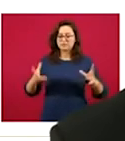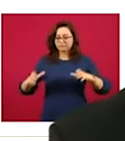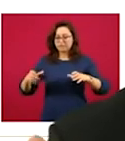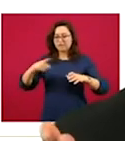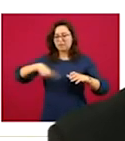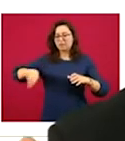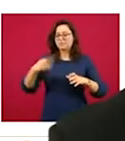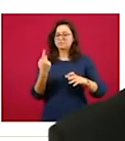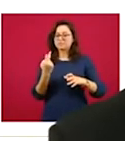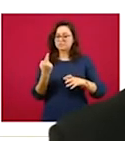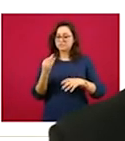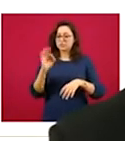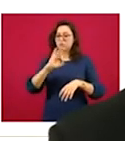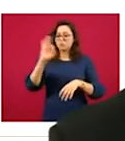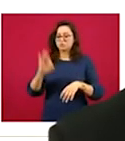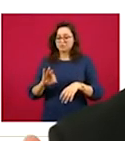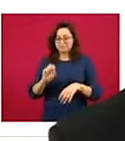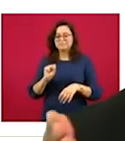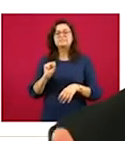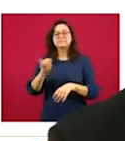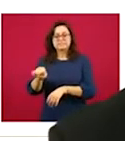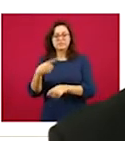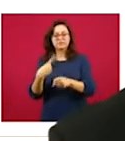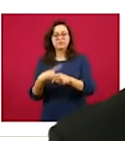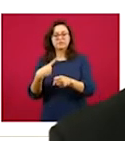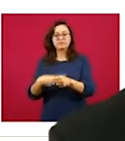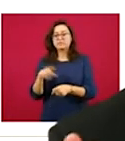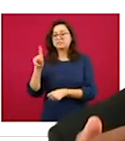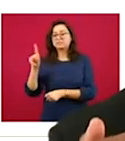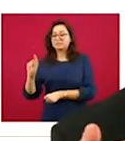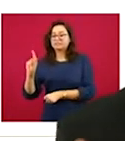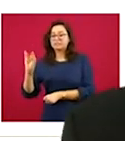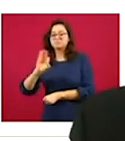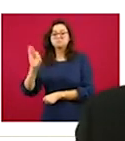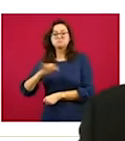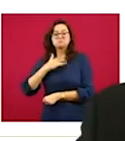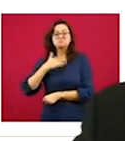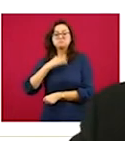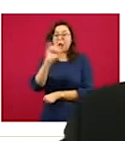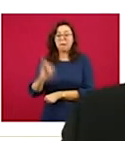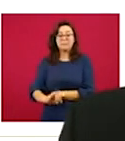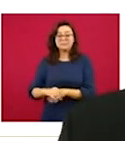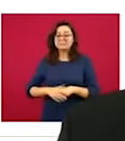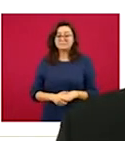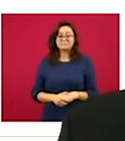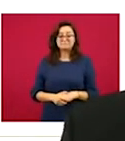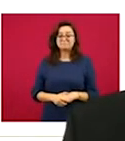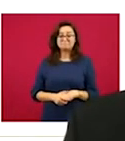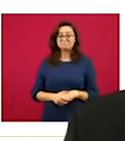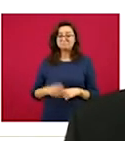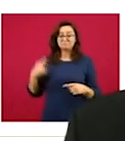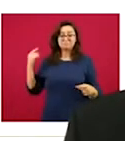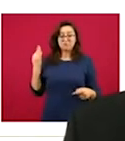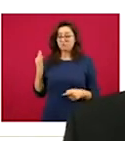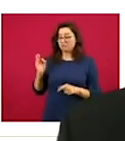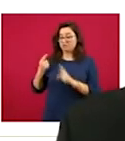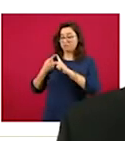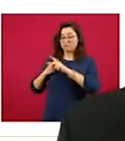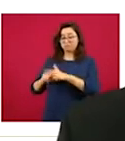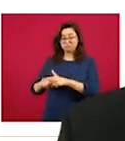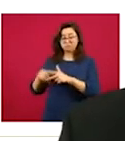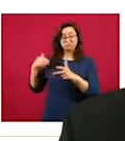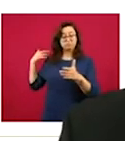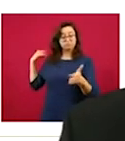No era útil. Porque hoy el gobierno mexicano tendría que estar informando al doctor López-Gatell, en lugar de hablar de un millón y medio de casos confirmados, tendría que hablar